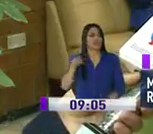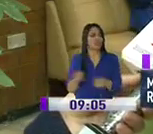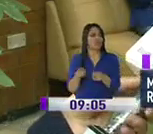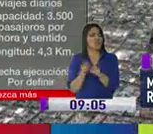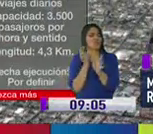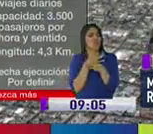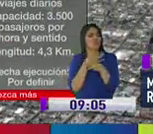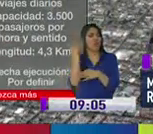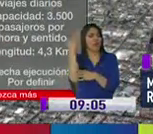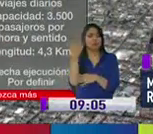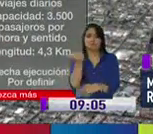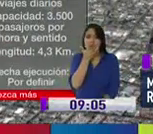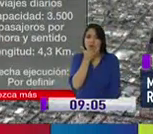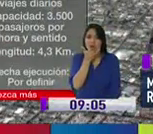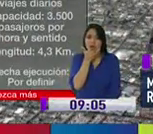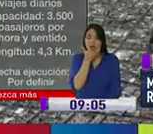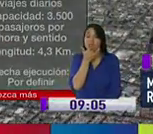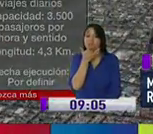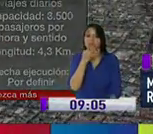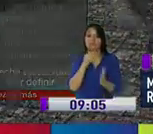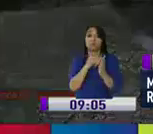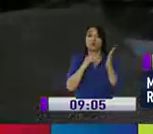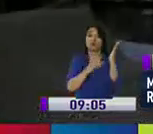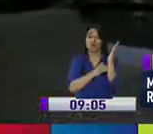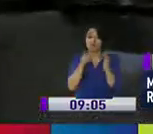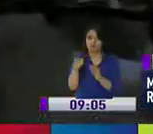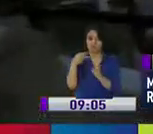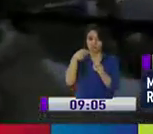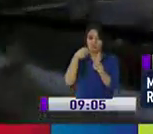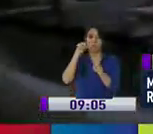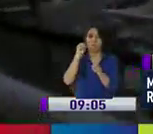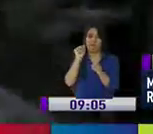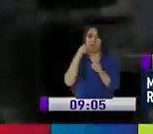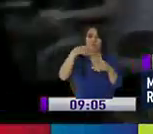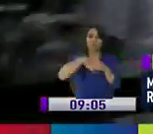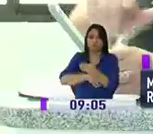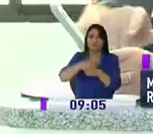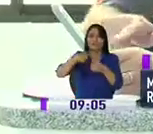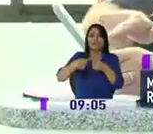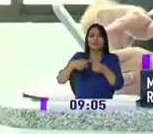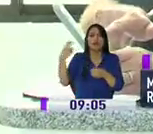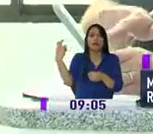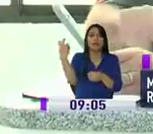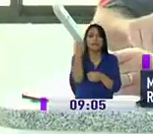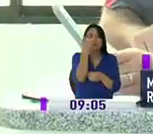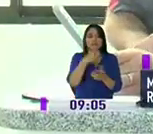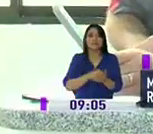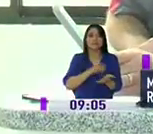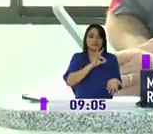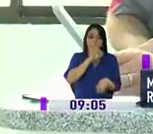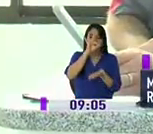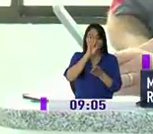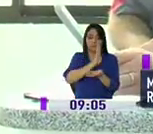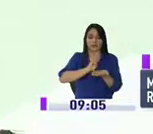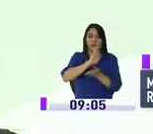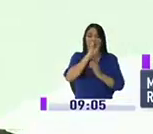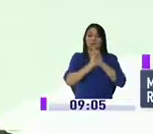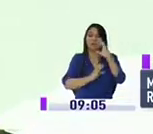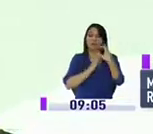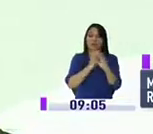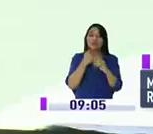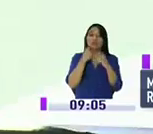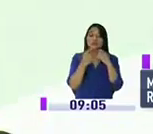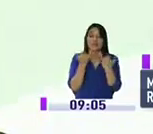delito. Uno de los proyectos en los que habría intervenido Mauro T. es Quito Cables. Uno de los representantes del barrio El Condado señaló que la